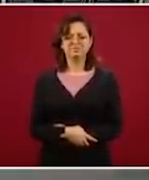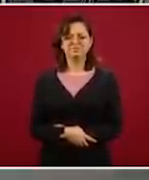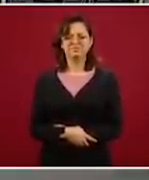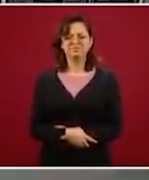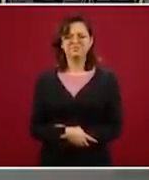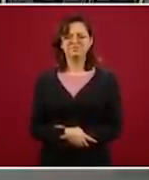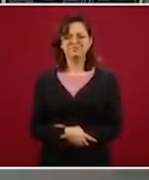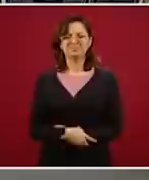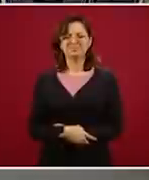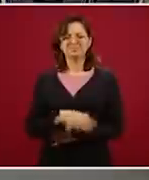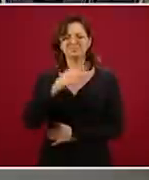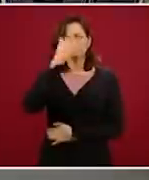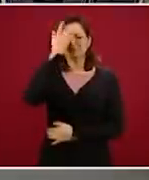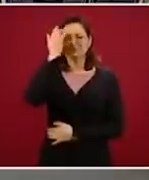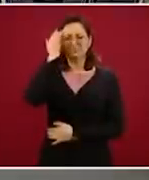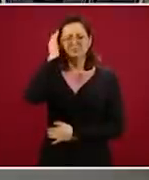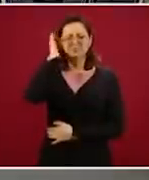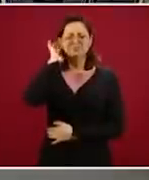A ver.